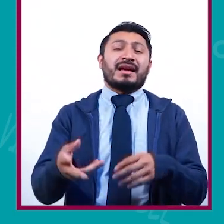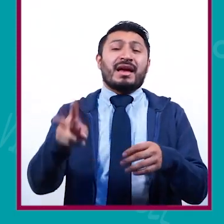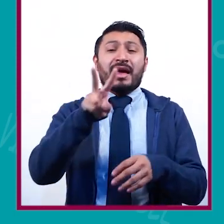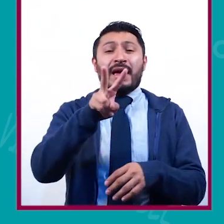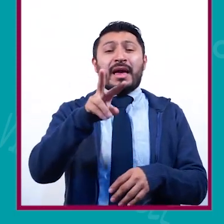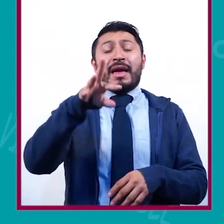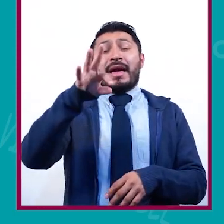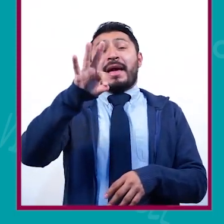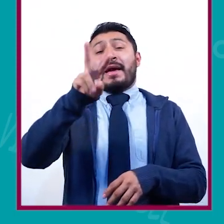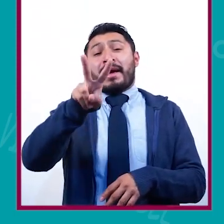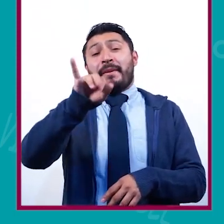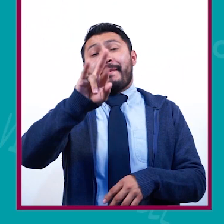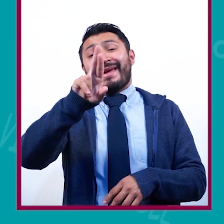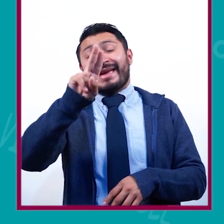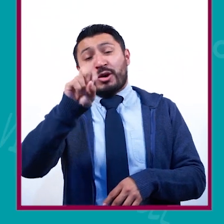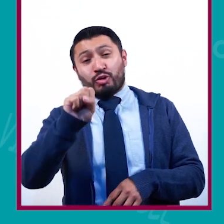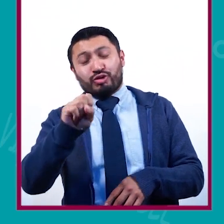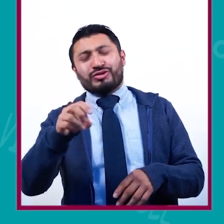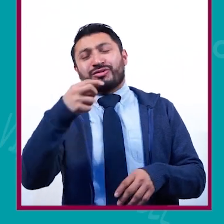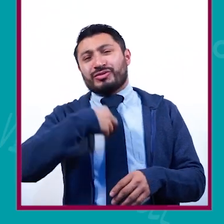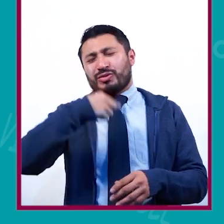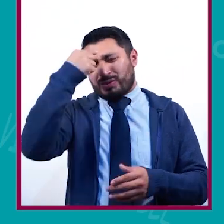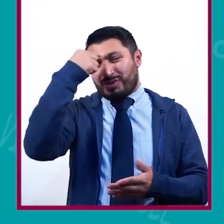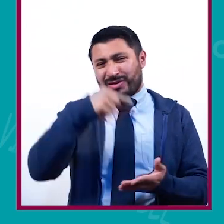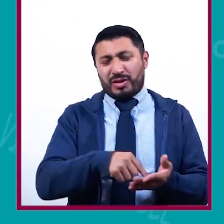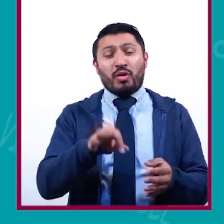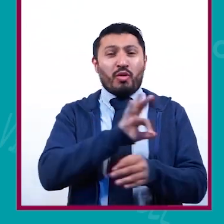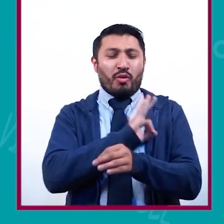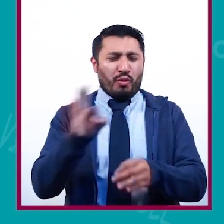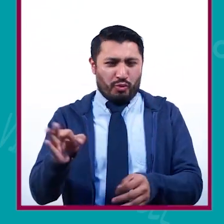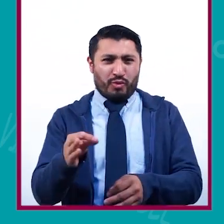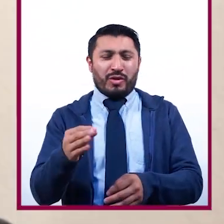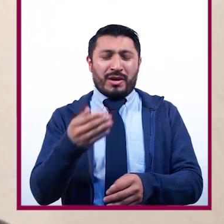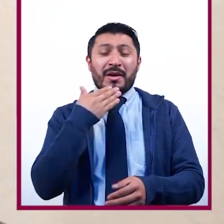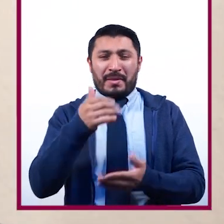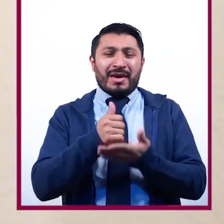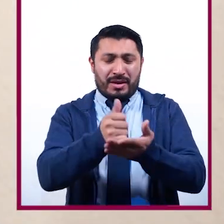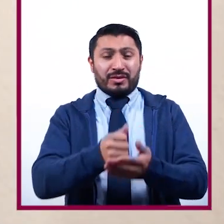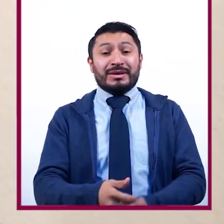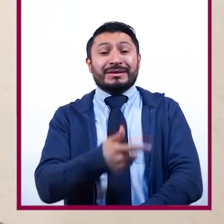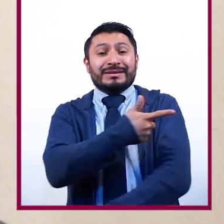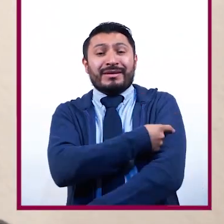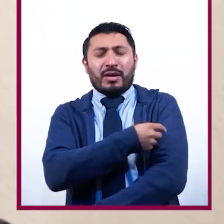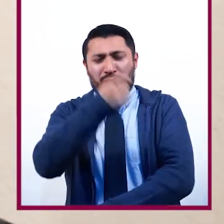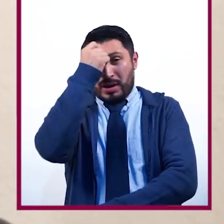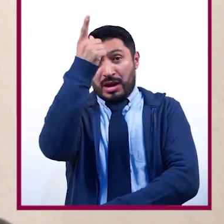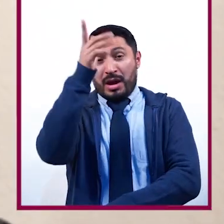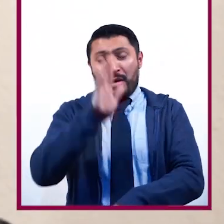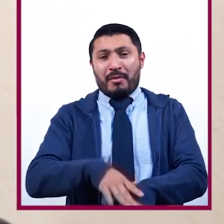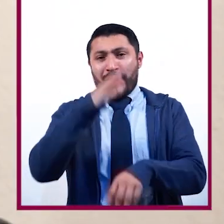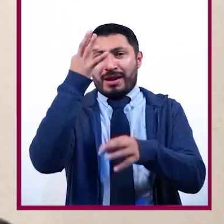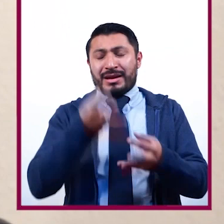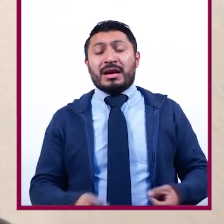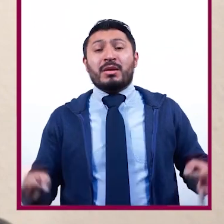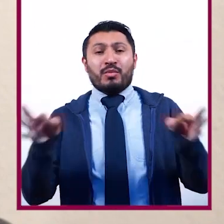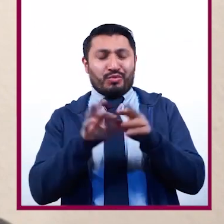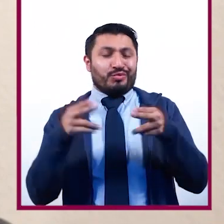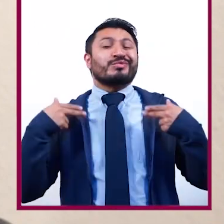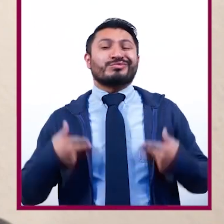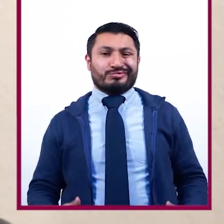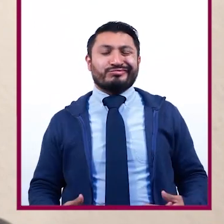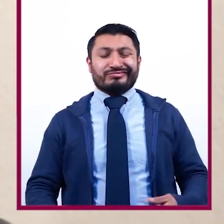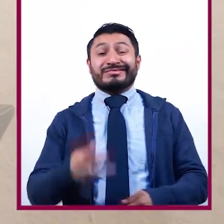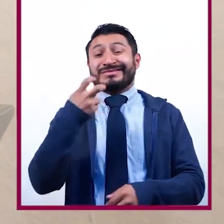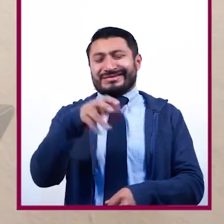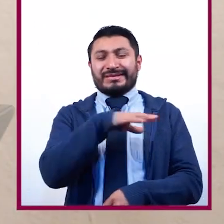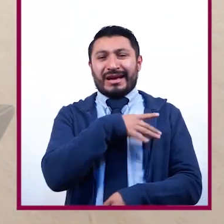pues creo que es una buena forma de ayudar. Las vacunas son uno de los inventos más importantes de la